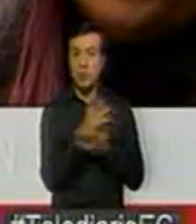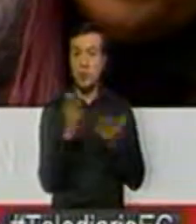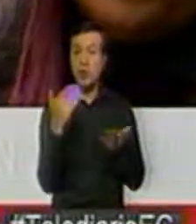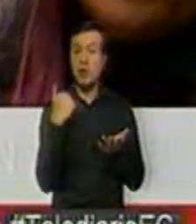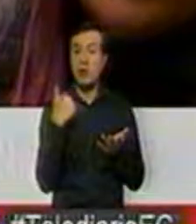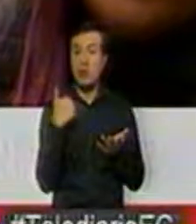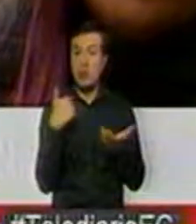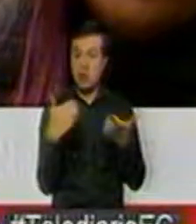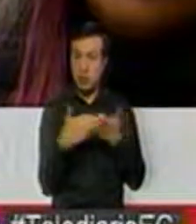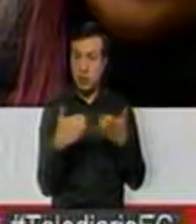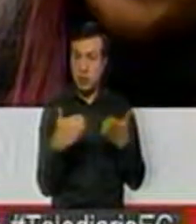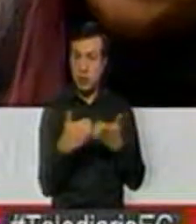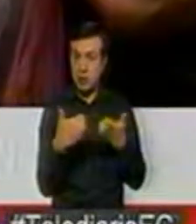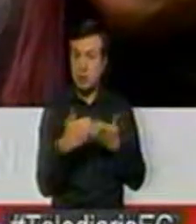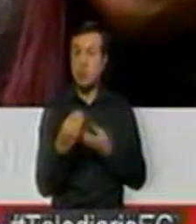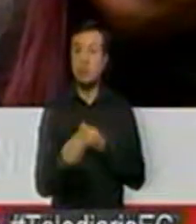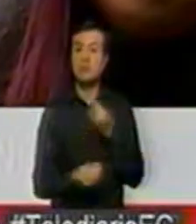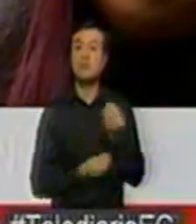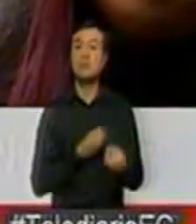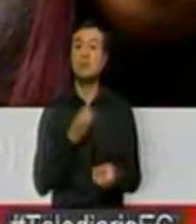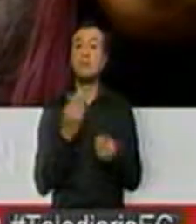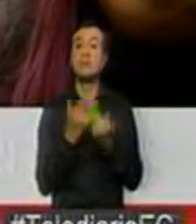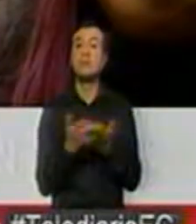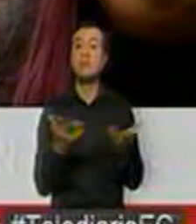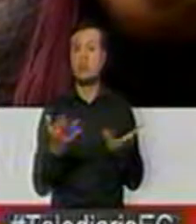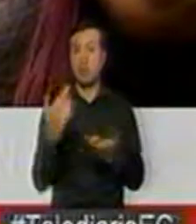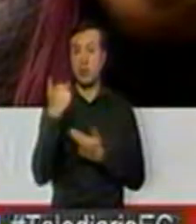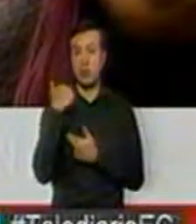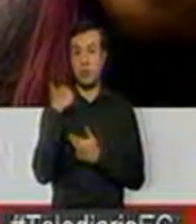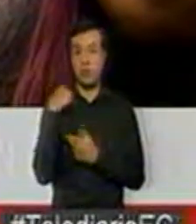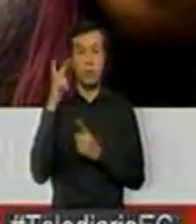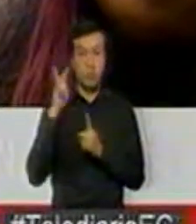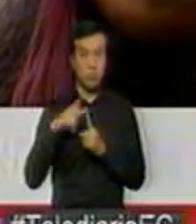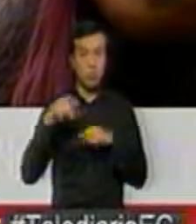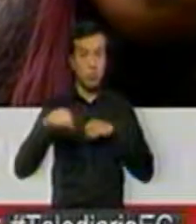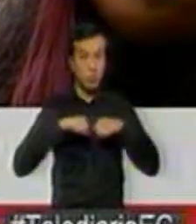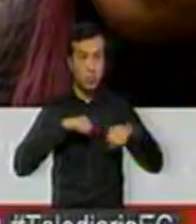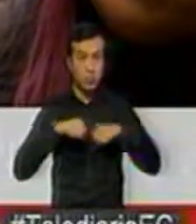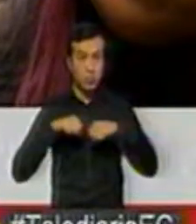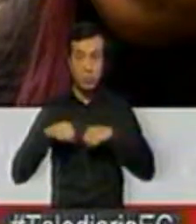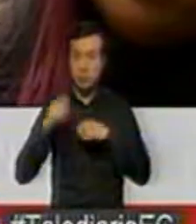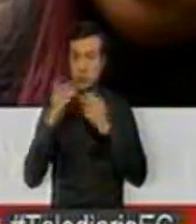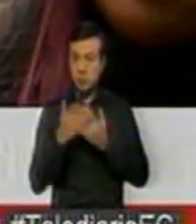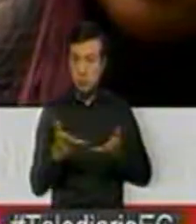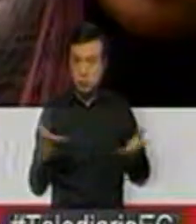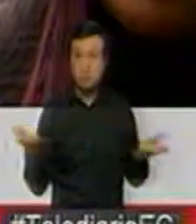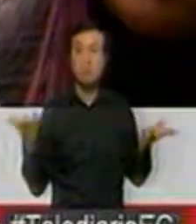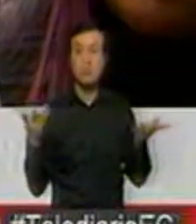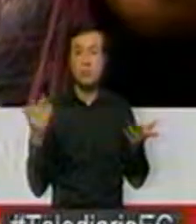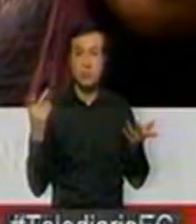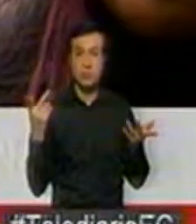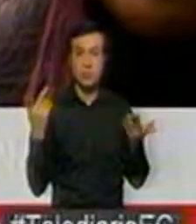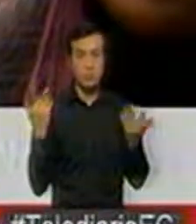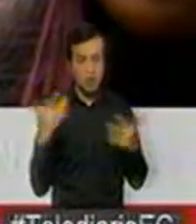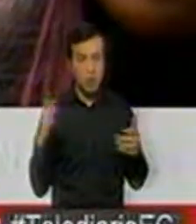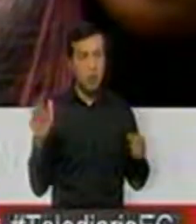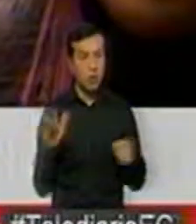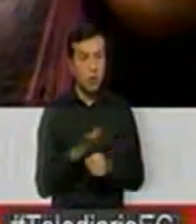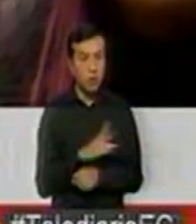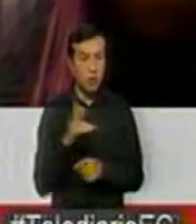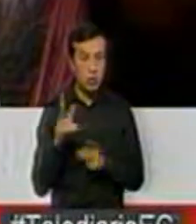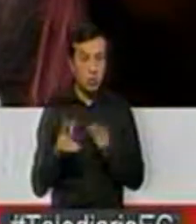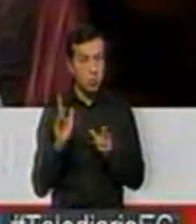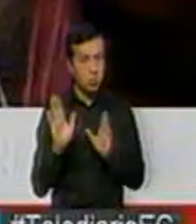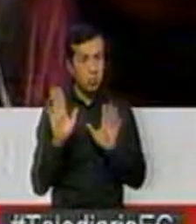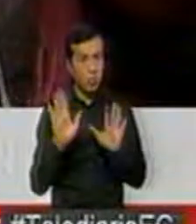un equipo que se encargaba del manejo operativo para que estos productos lleguen a feliz término.